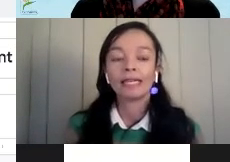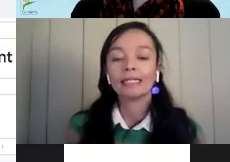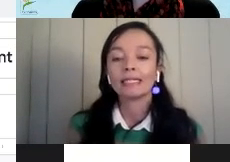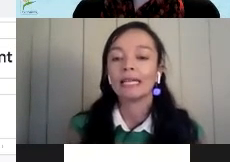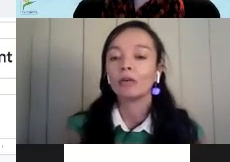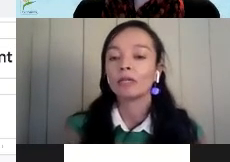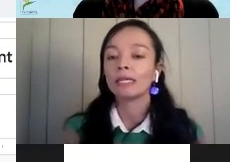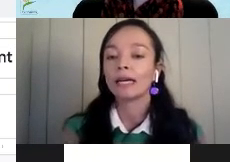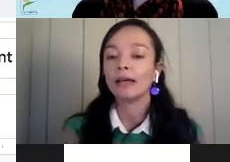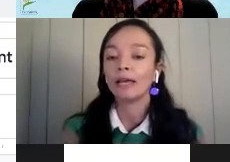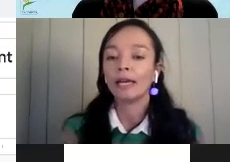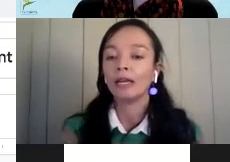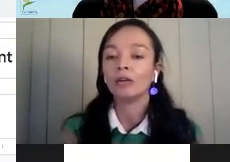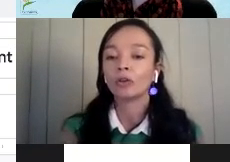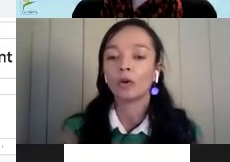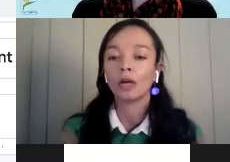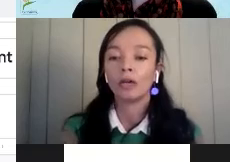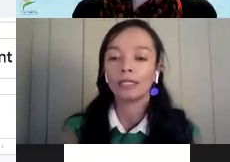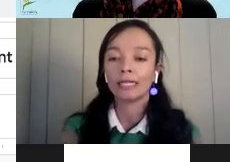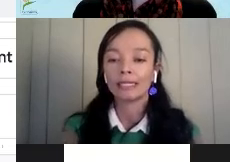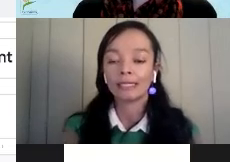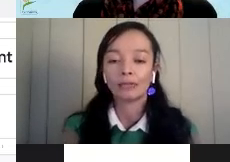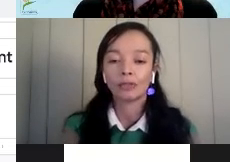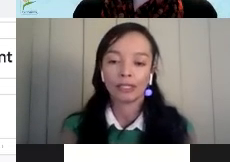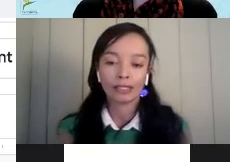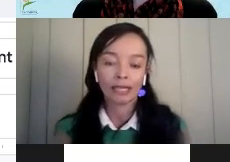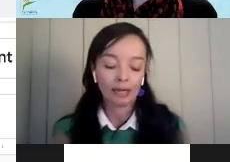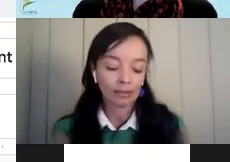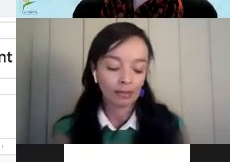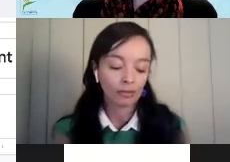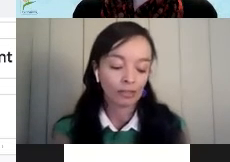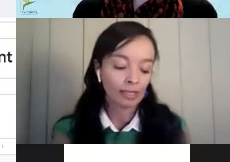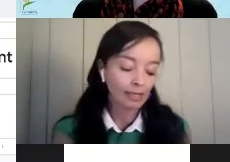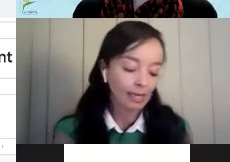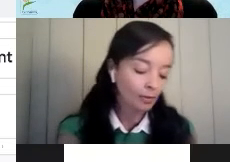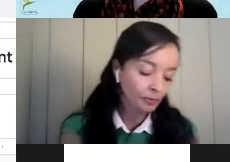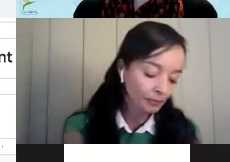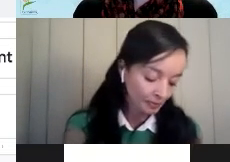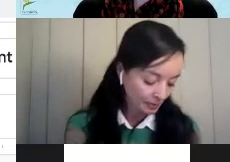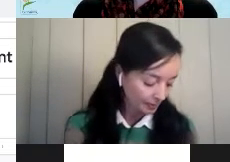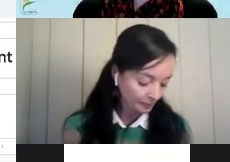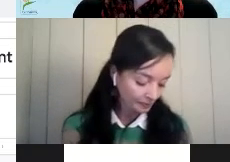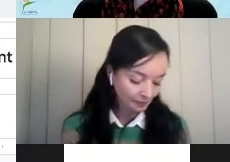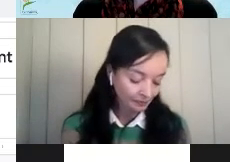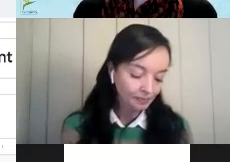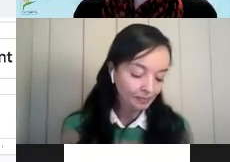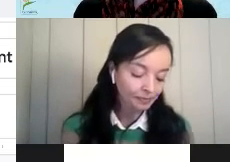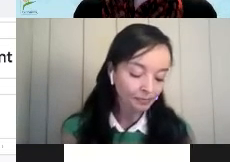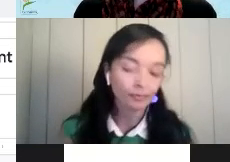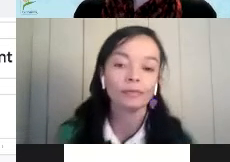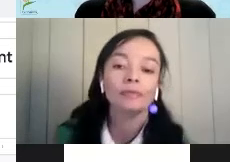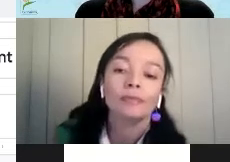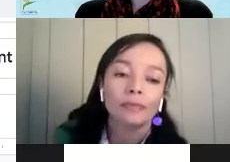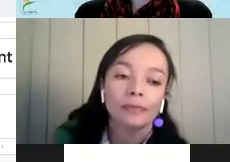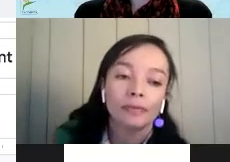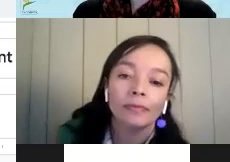¿Quieres decir algo acerca de los colgadores gratis que ustedes nos están dando? Sí, los tenemos ahí en la